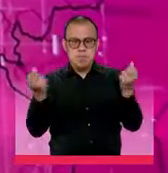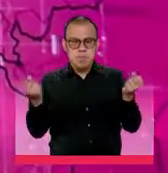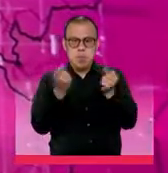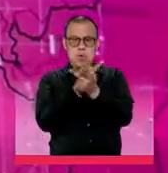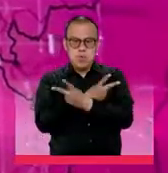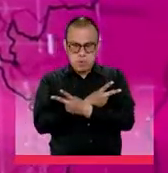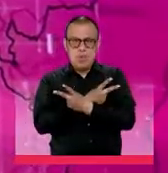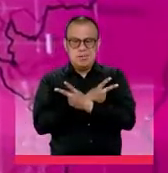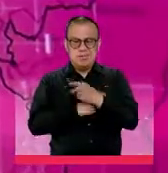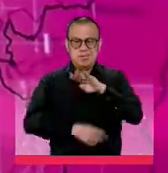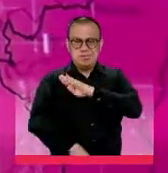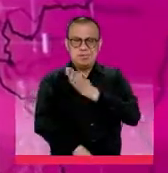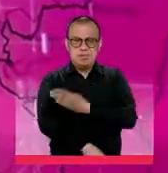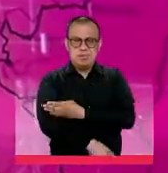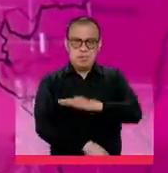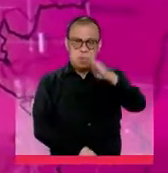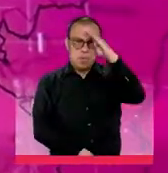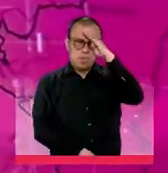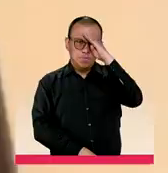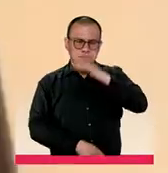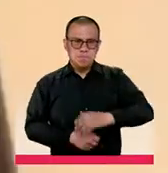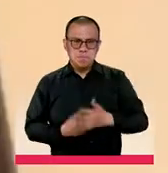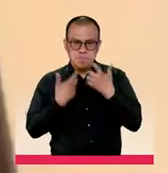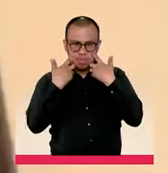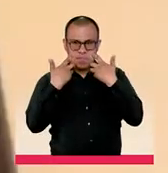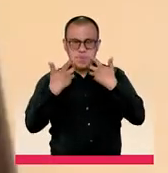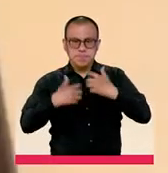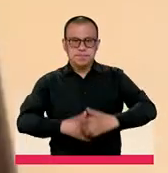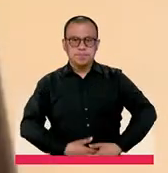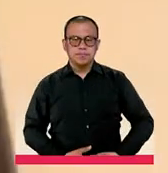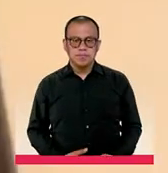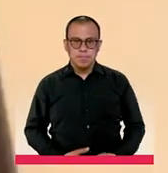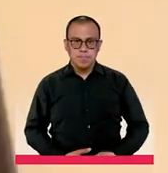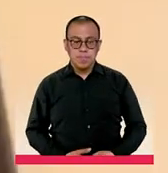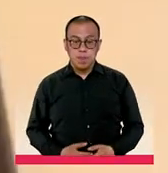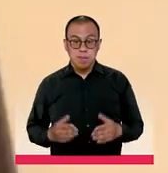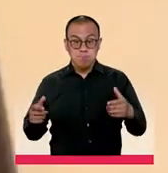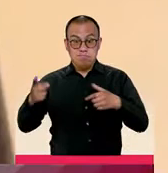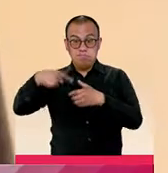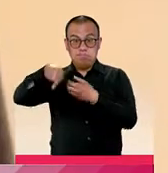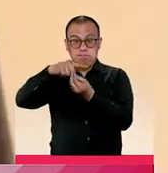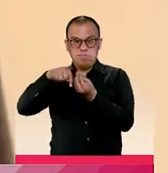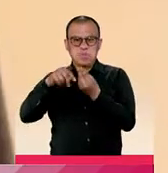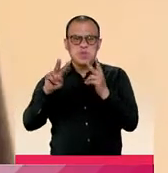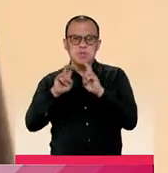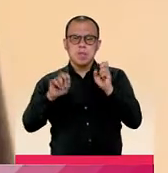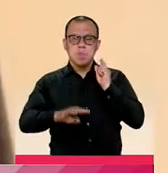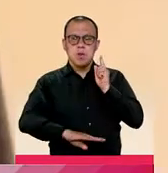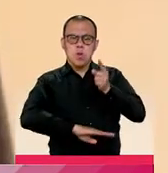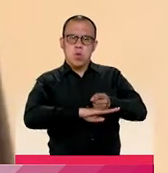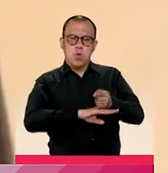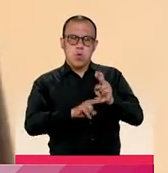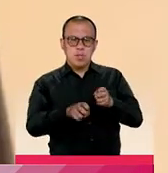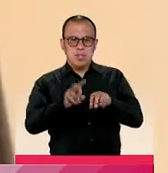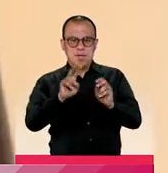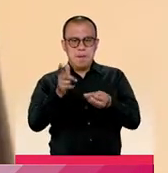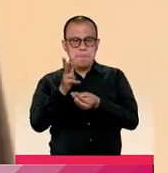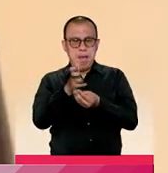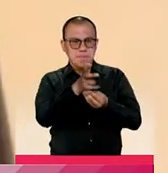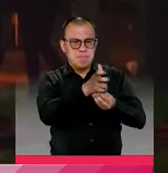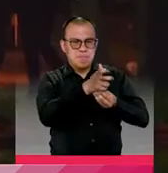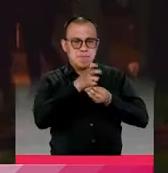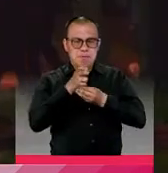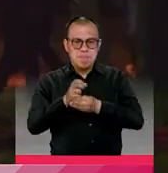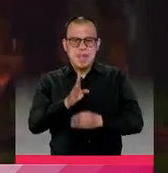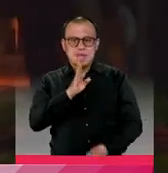policial y uso excesivo de la fuerza. Para el senador Roy Barreras es claro quién dio la orden para disparar en Bogotá